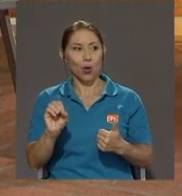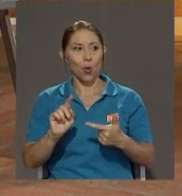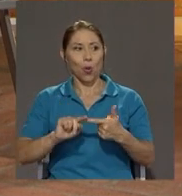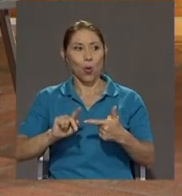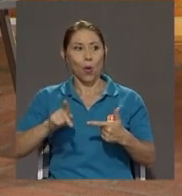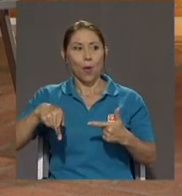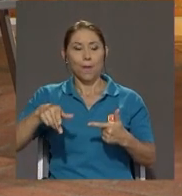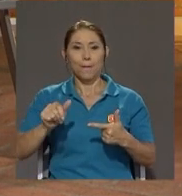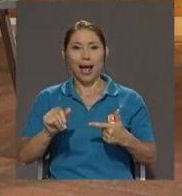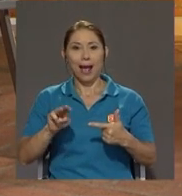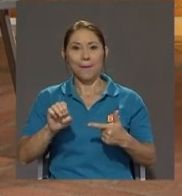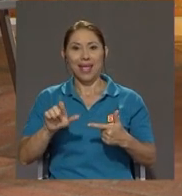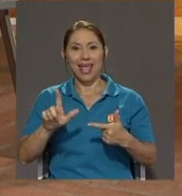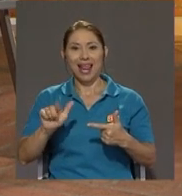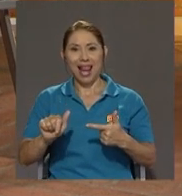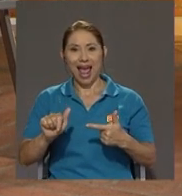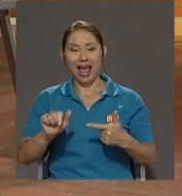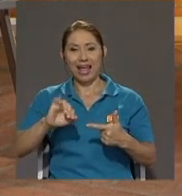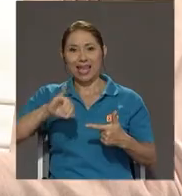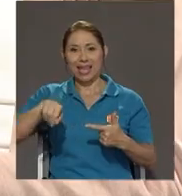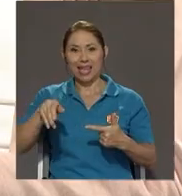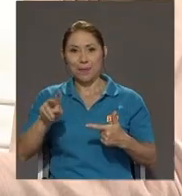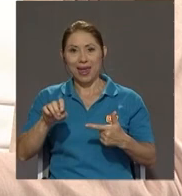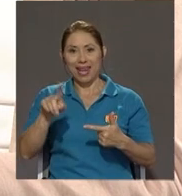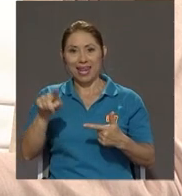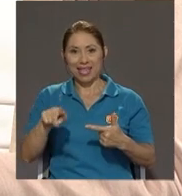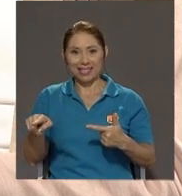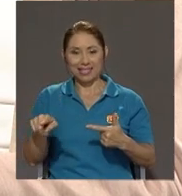Pamela Jiménez.